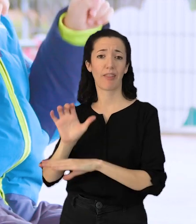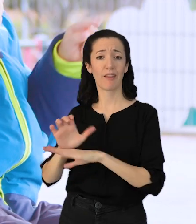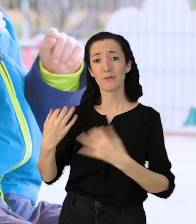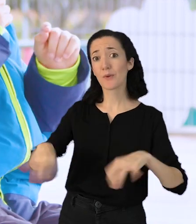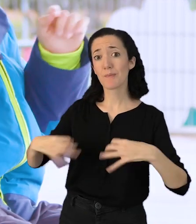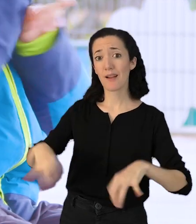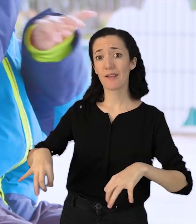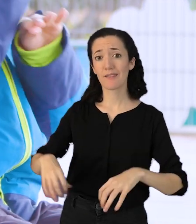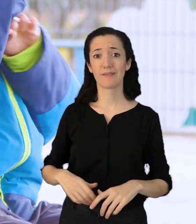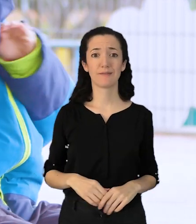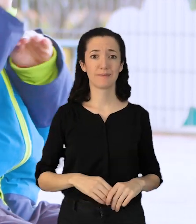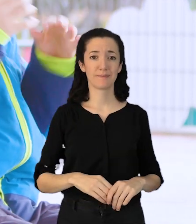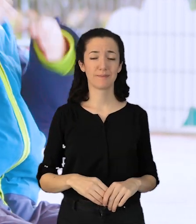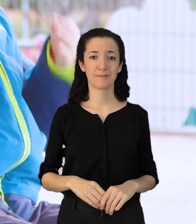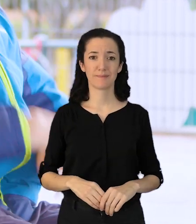persona.